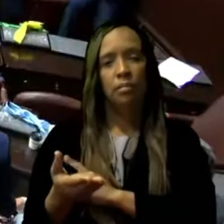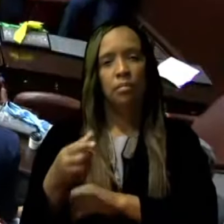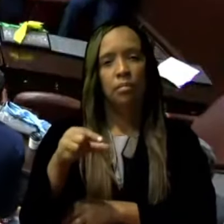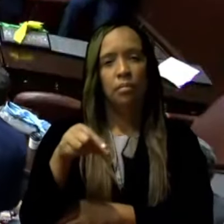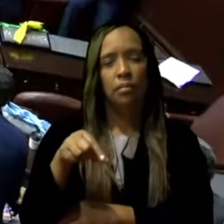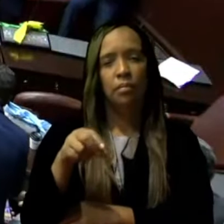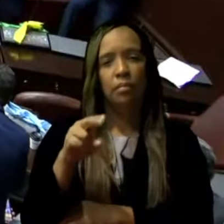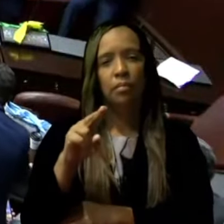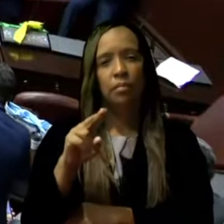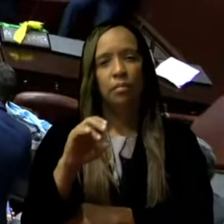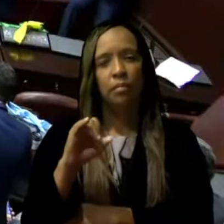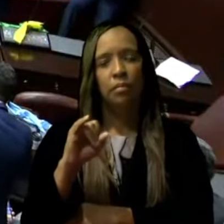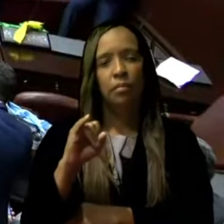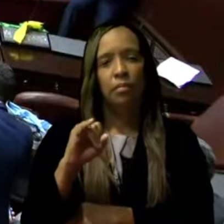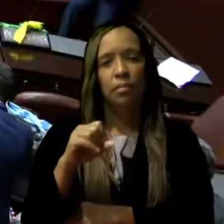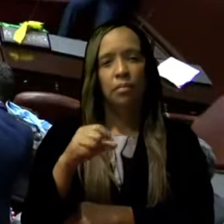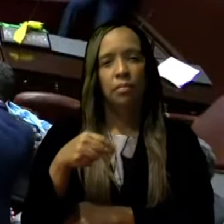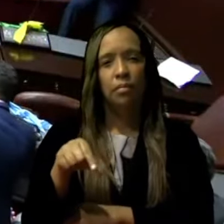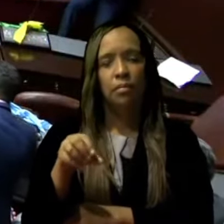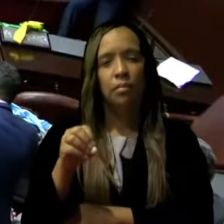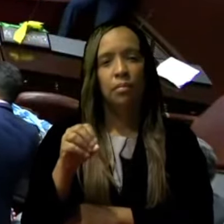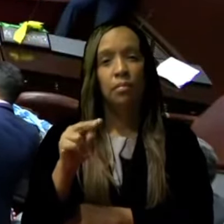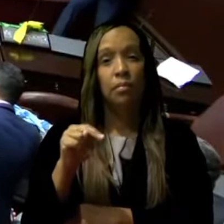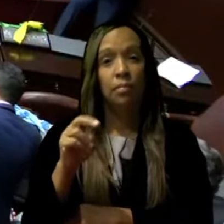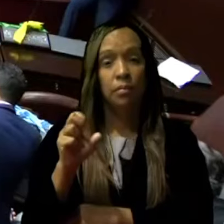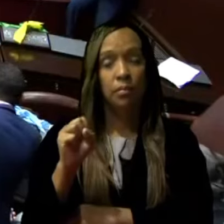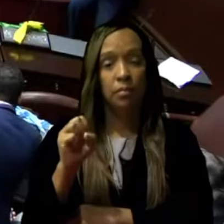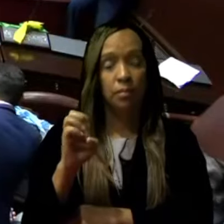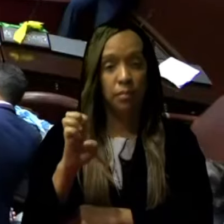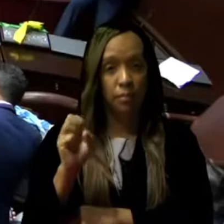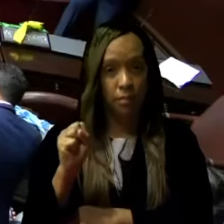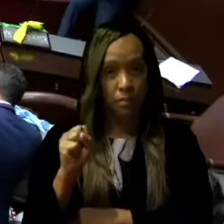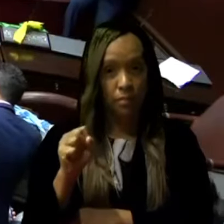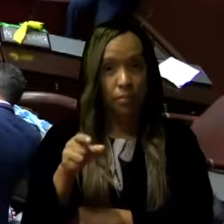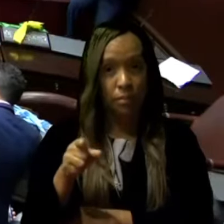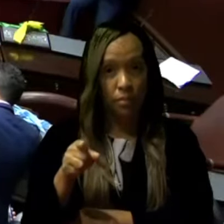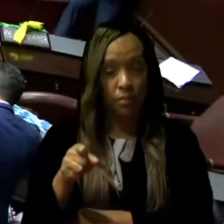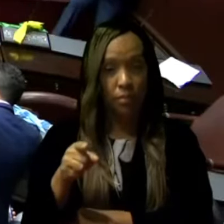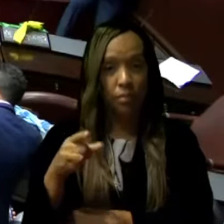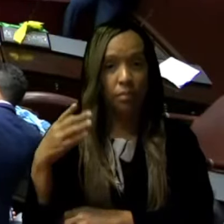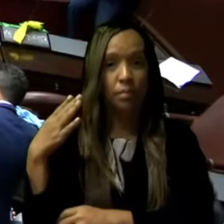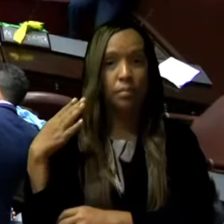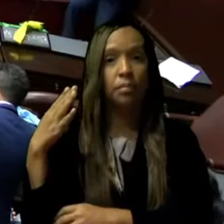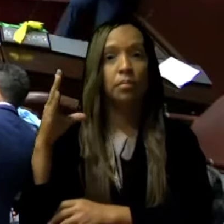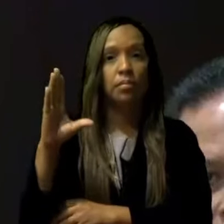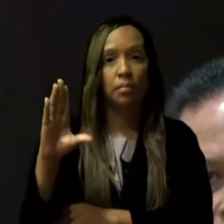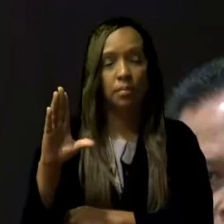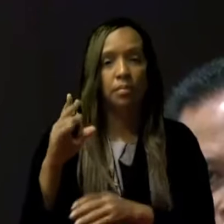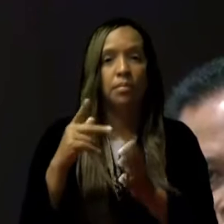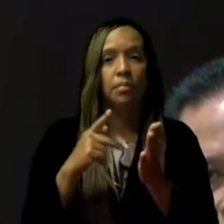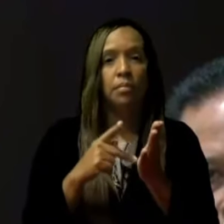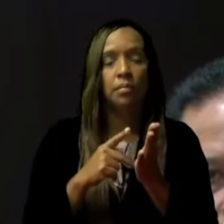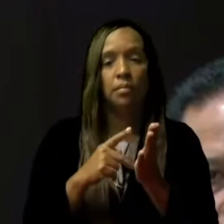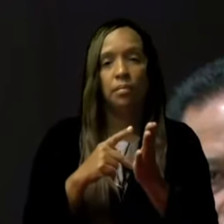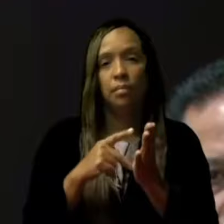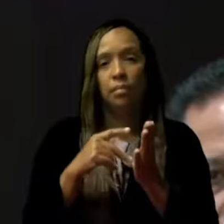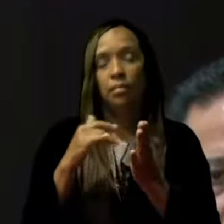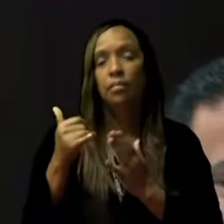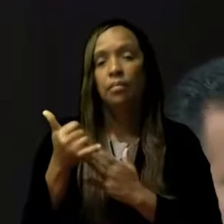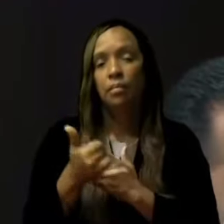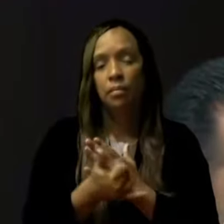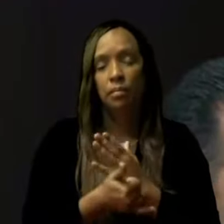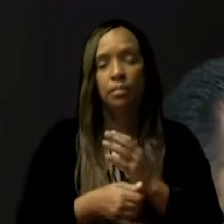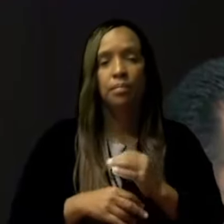Buenas tardes, presidente Alfredo Pacheco. Buenas tardes, bufete directivo. Buenas tardes a todos los